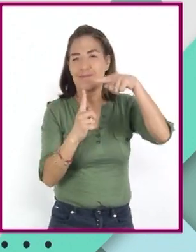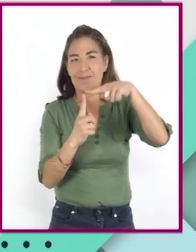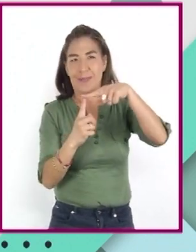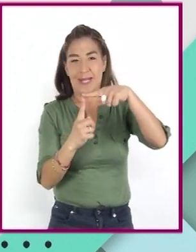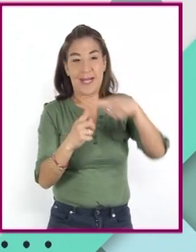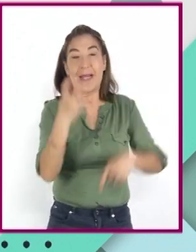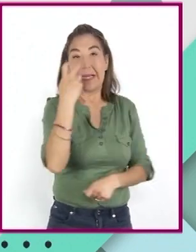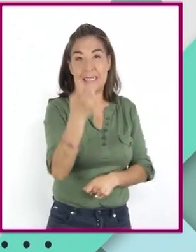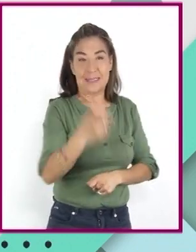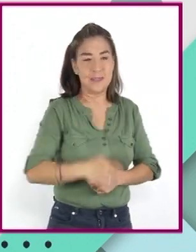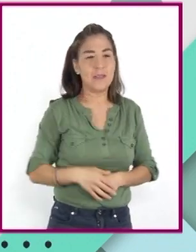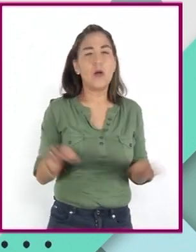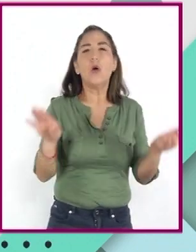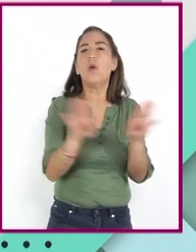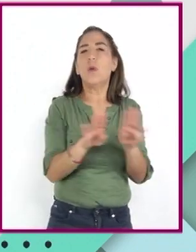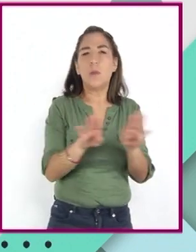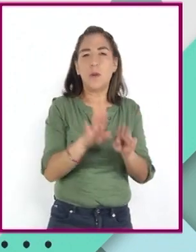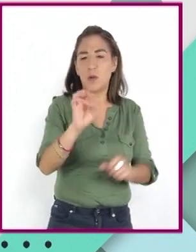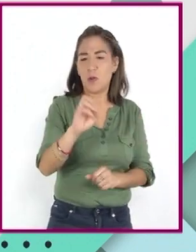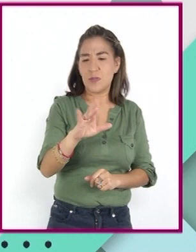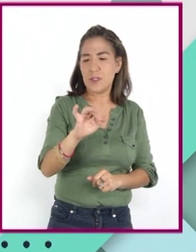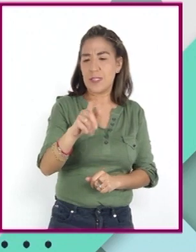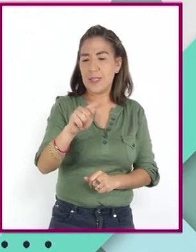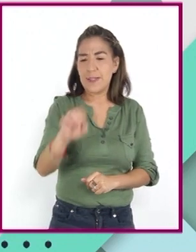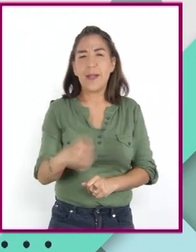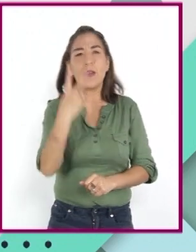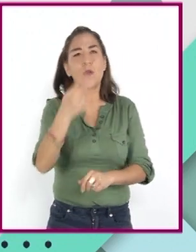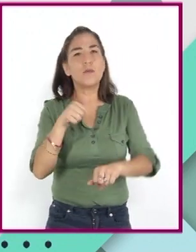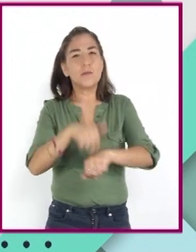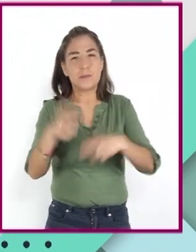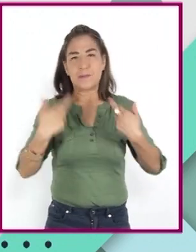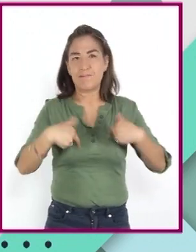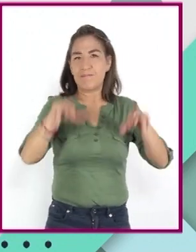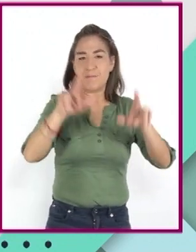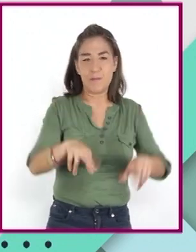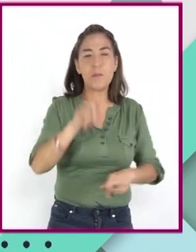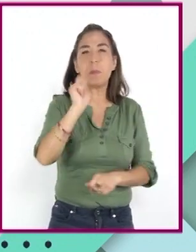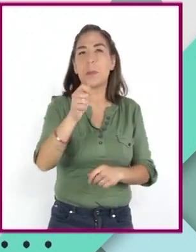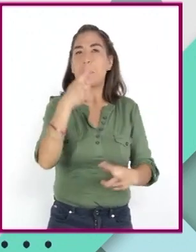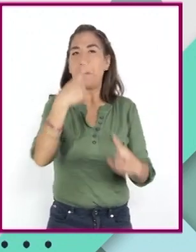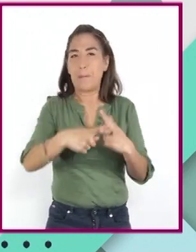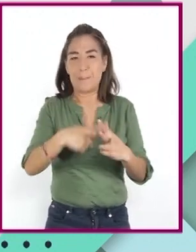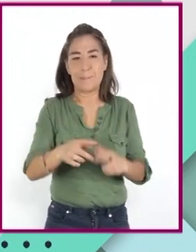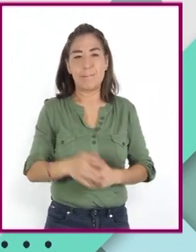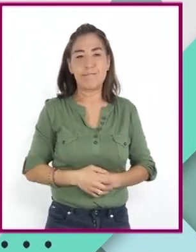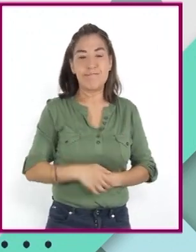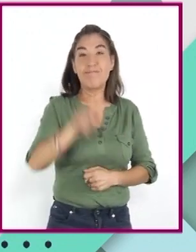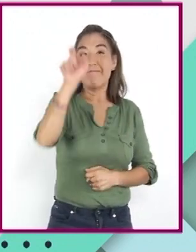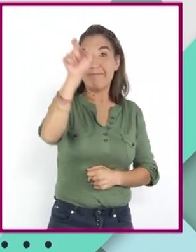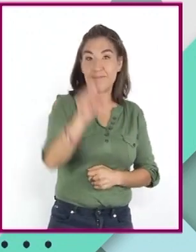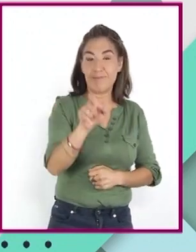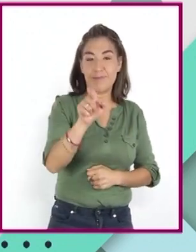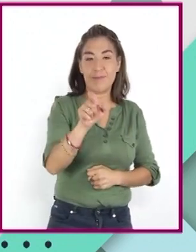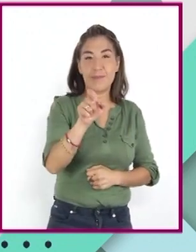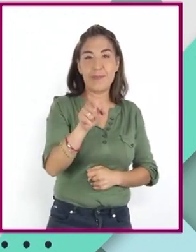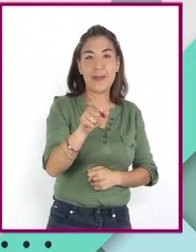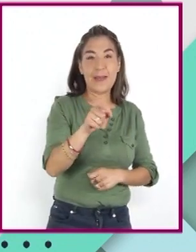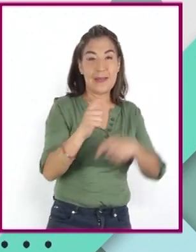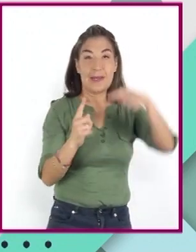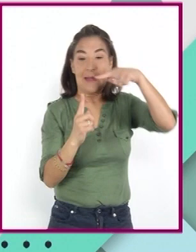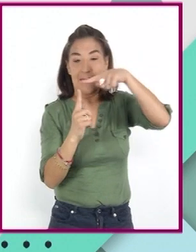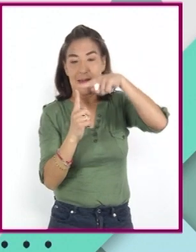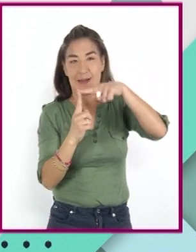Entonces, el cociente de dos números se representa con la expresión algebraica x entre